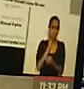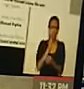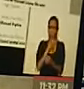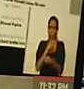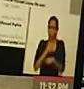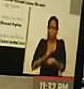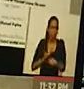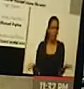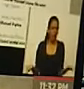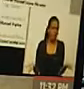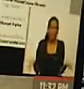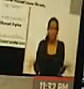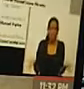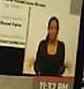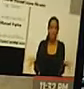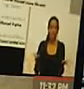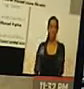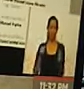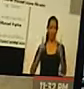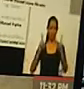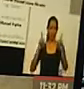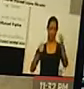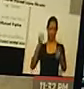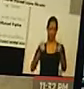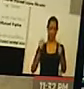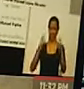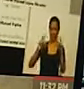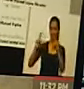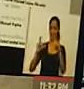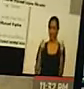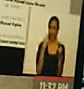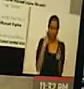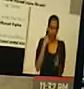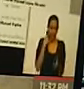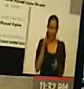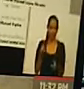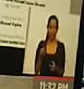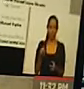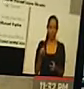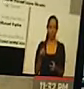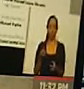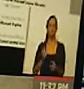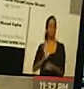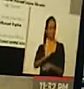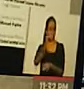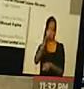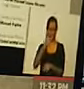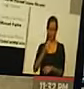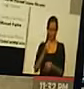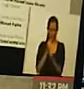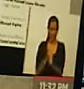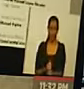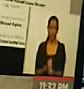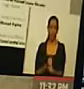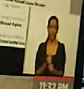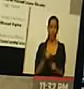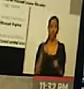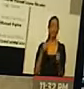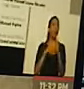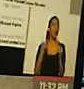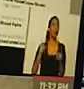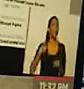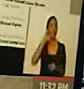del ataque. Pero sí aparece, ¿no? Esta camioneta. Entonces dice, a ver. En esta época de donde todo el mundo tiene su celular, todo el mundo